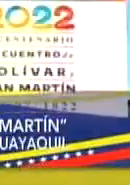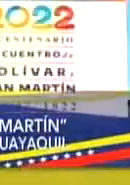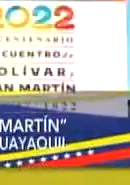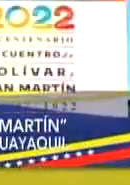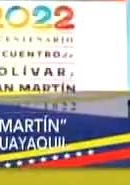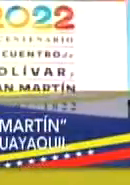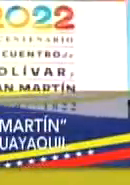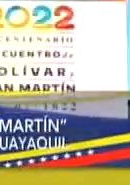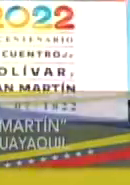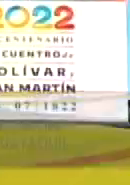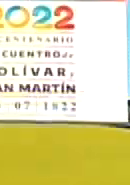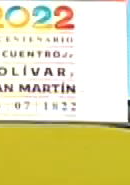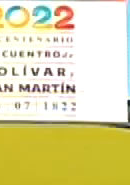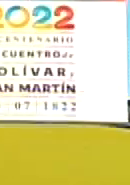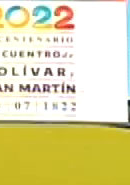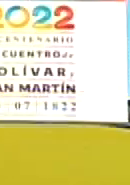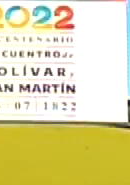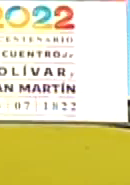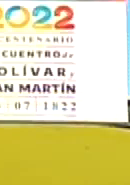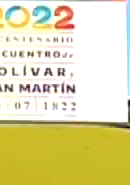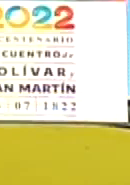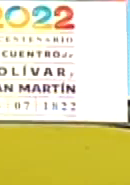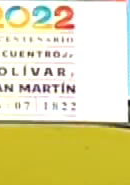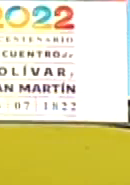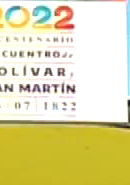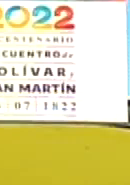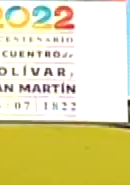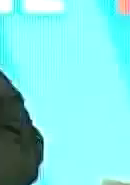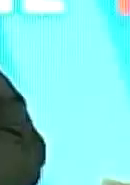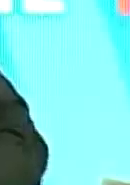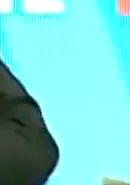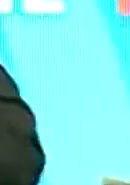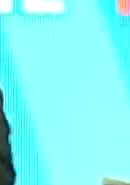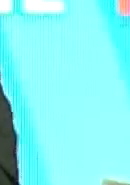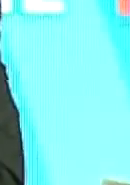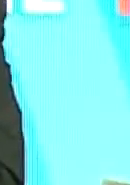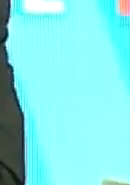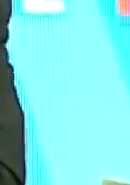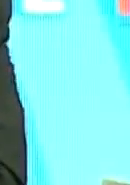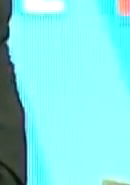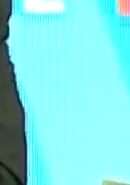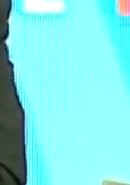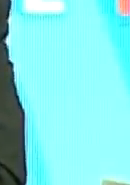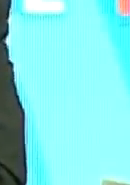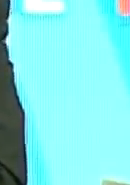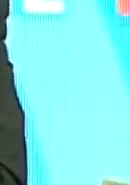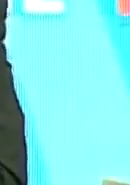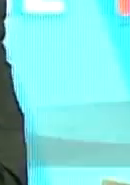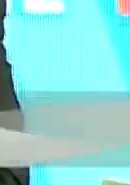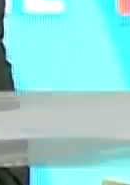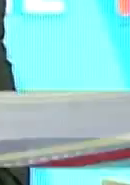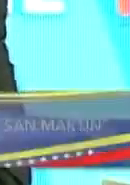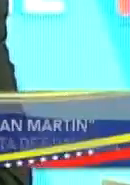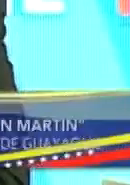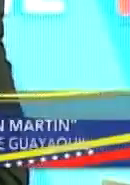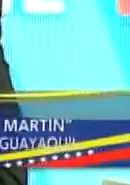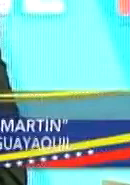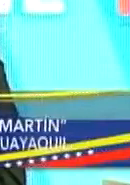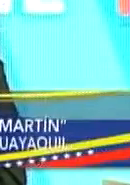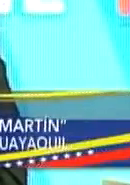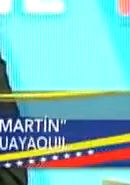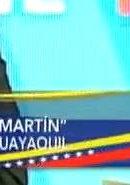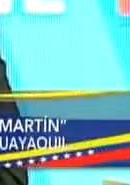instalado el capítulo de Venezuela en ocasión de este Bicentenario. Así que a todas y todos, muchas gracias. Por último,